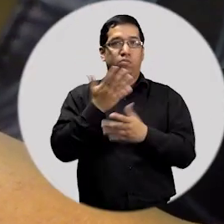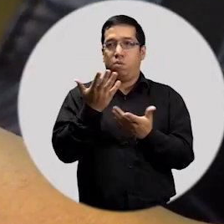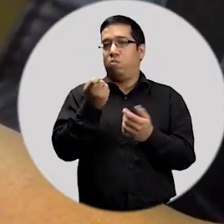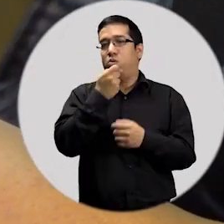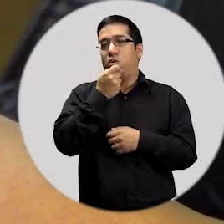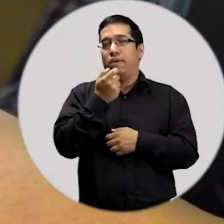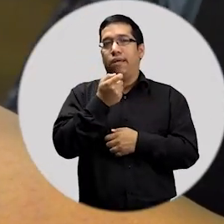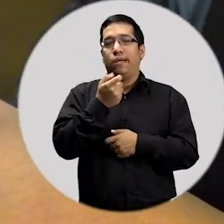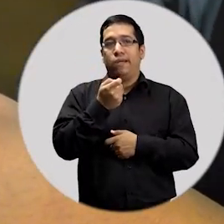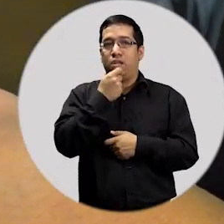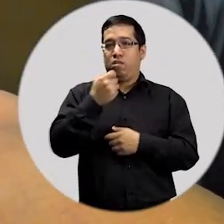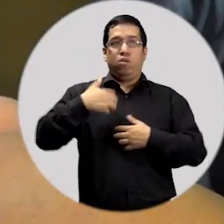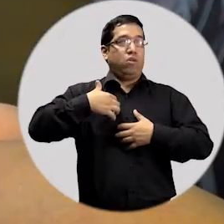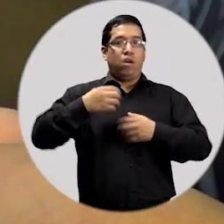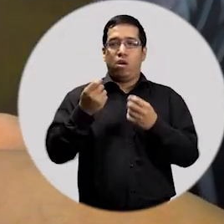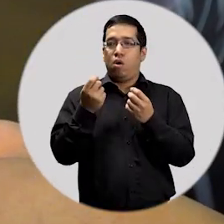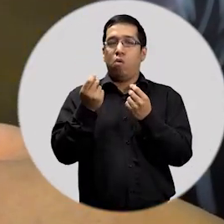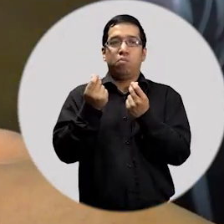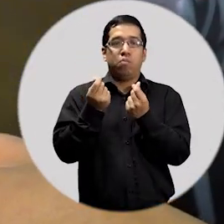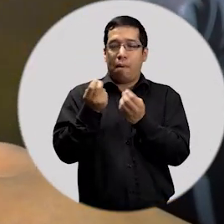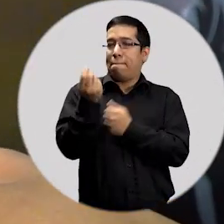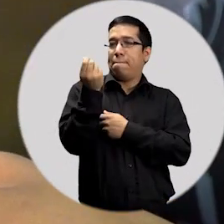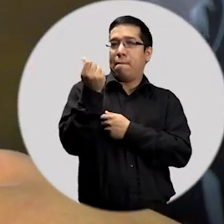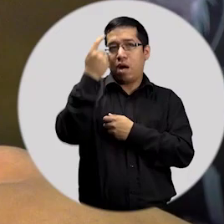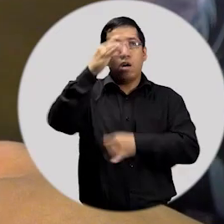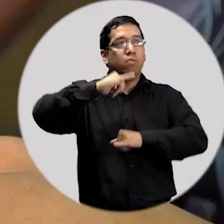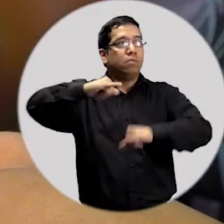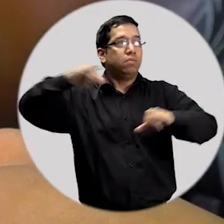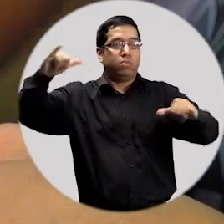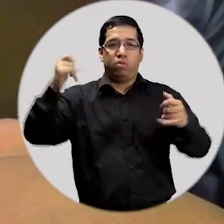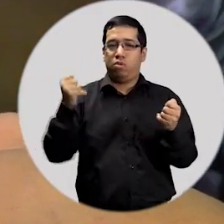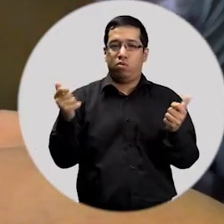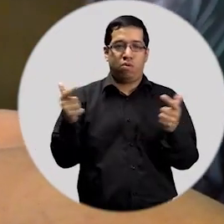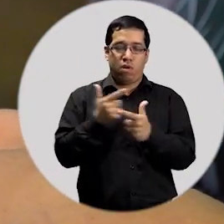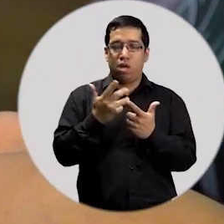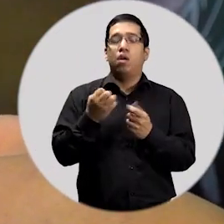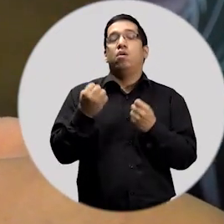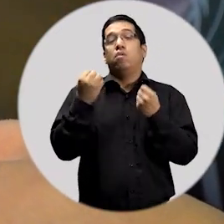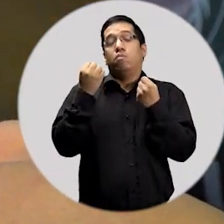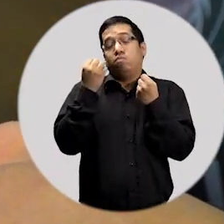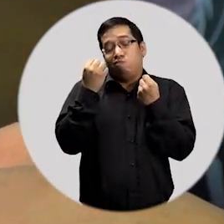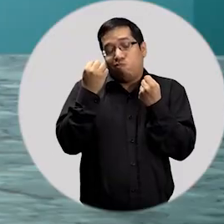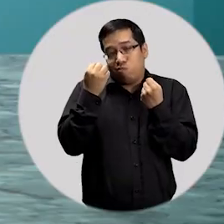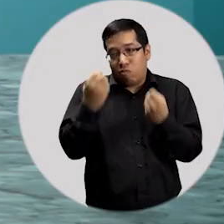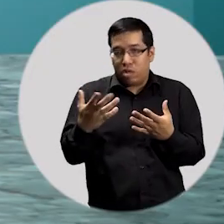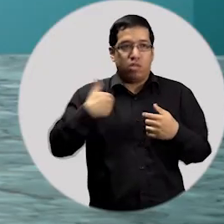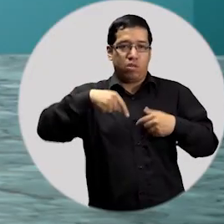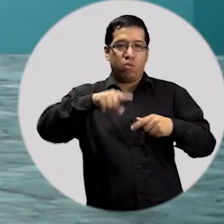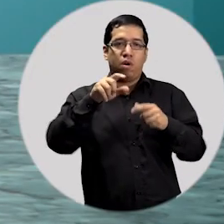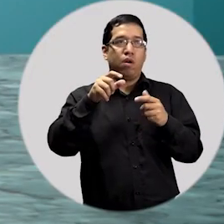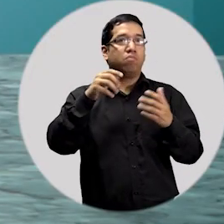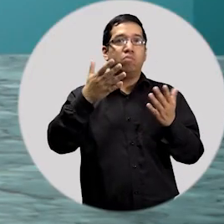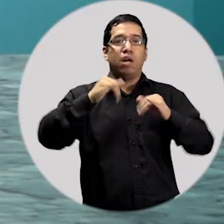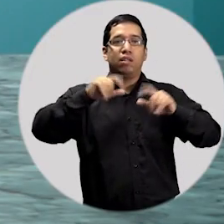punto principal que va en el medio de cada uno, como para empezar tanto a hacer las comas o el pétalo. Vamos a